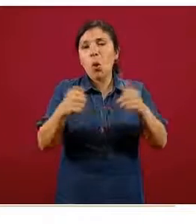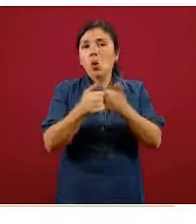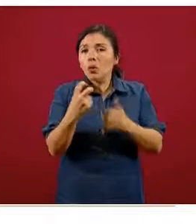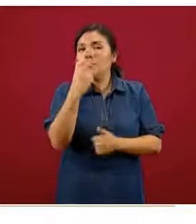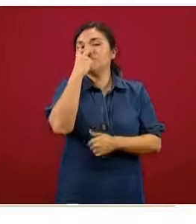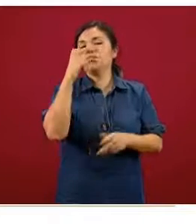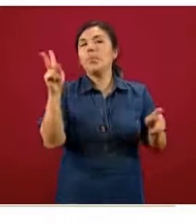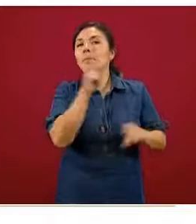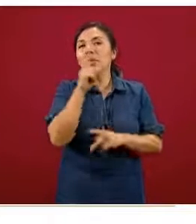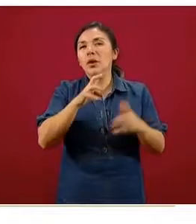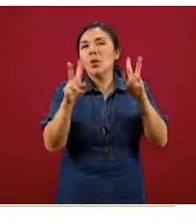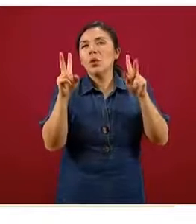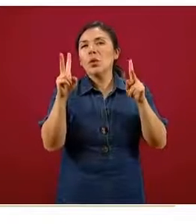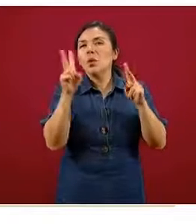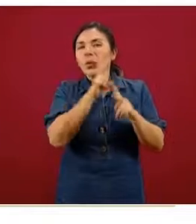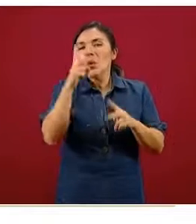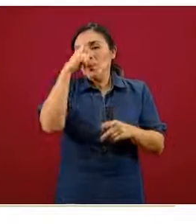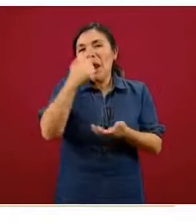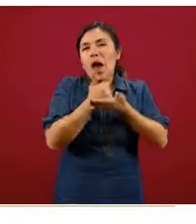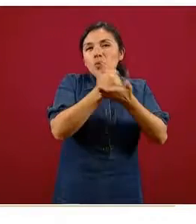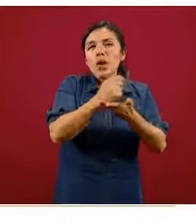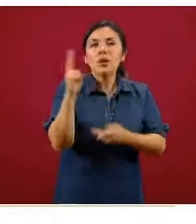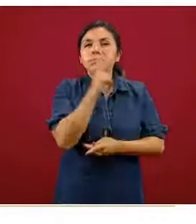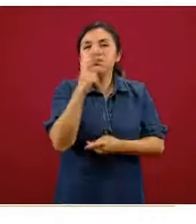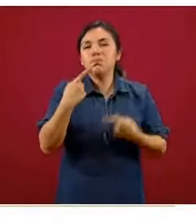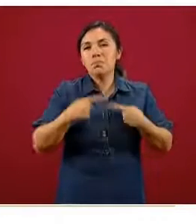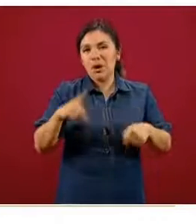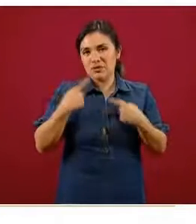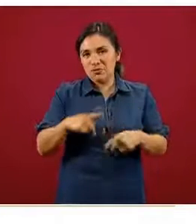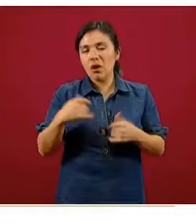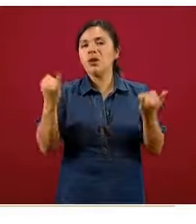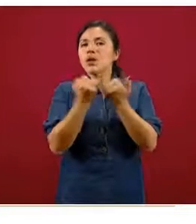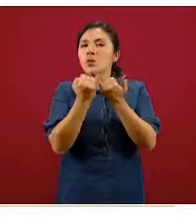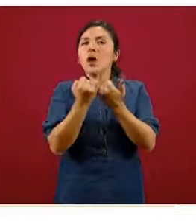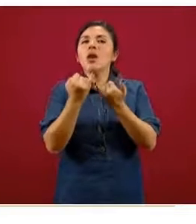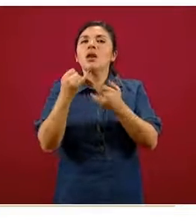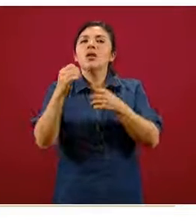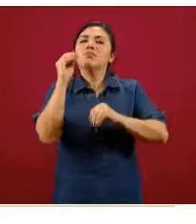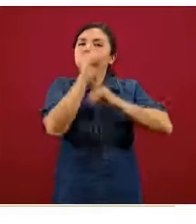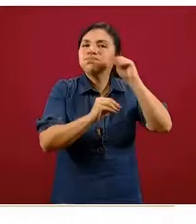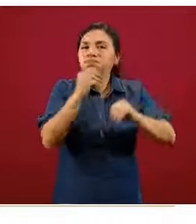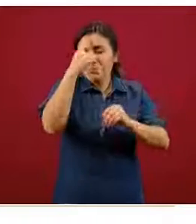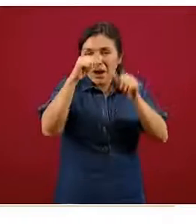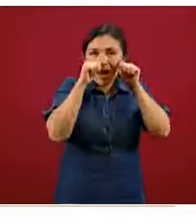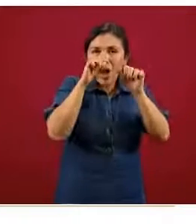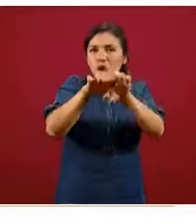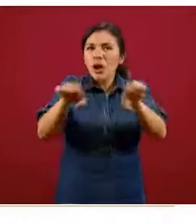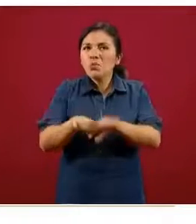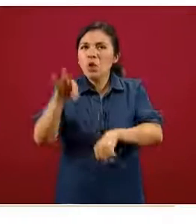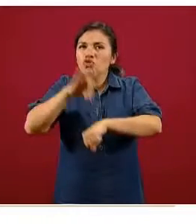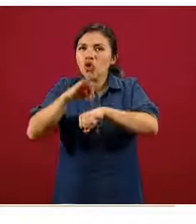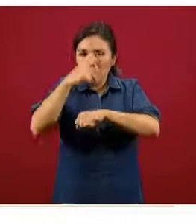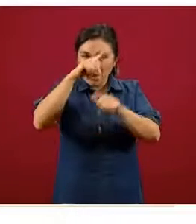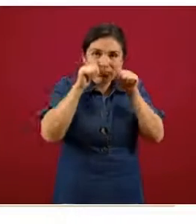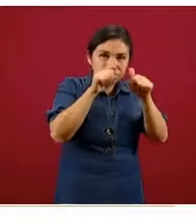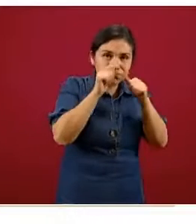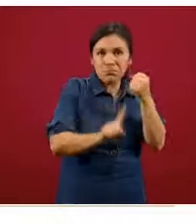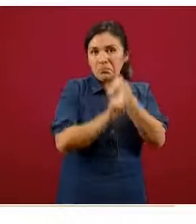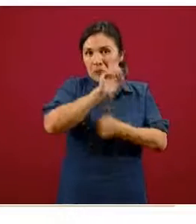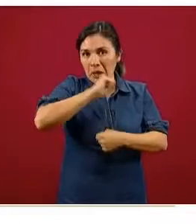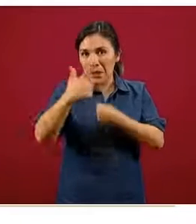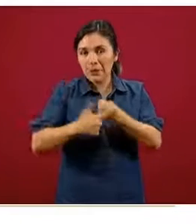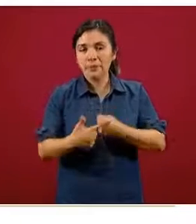ventilador mecánico para asistir su respiración, así como de un equipo especializado para poder atender sus complicaciones. Y